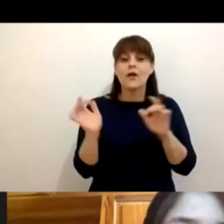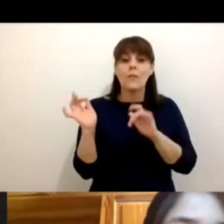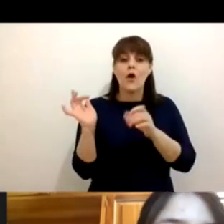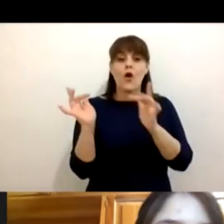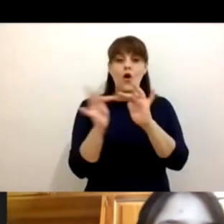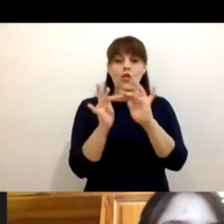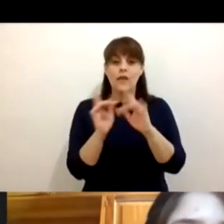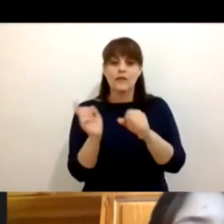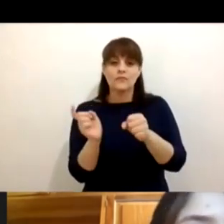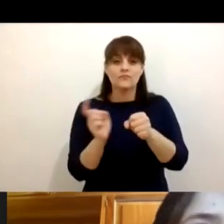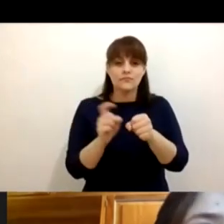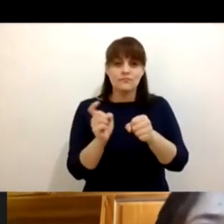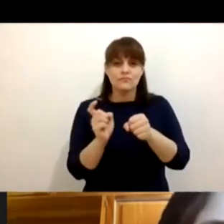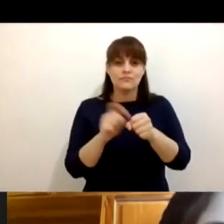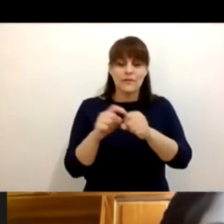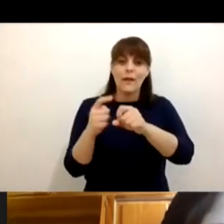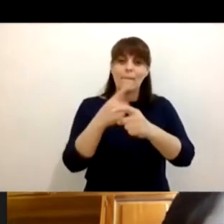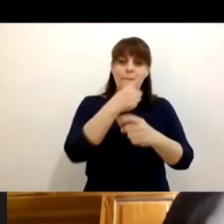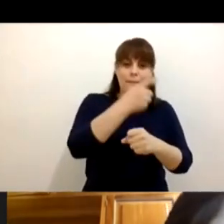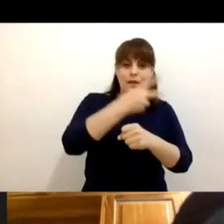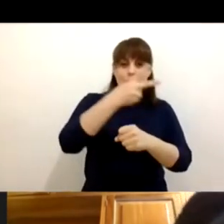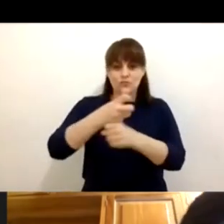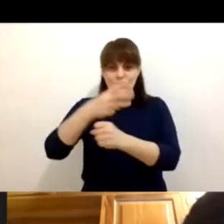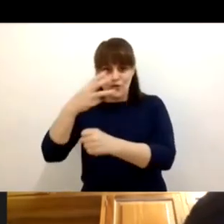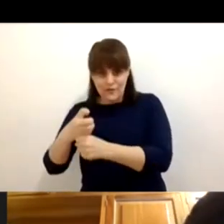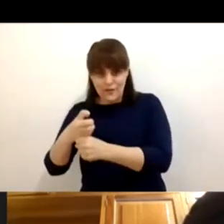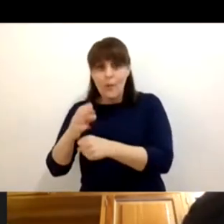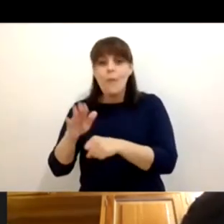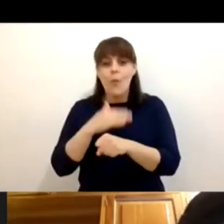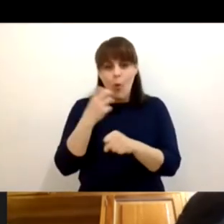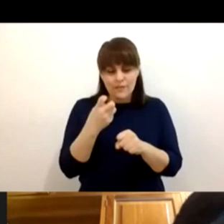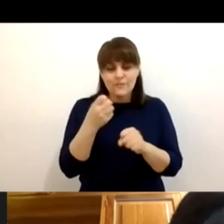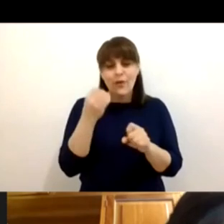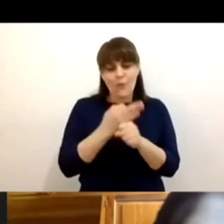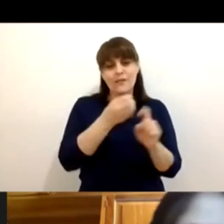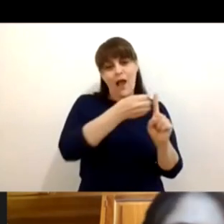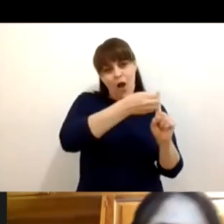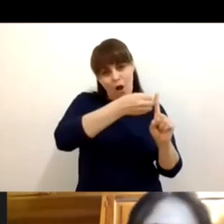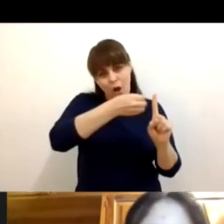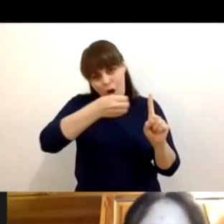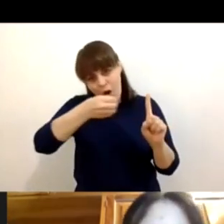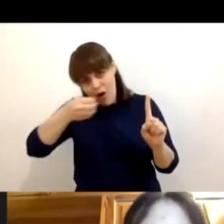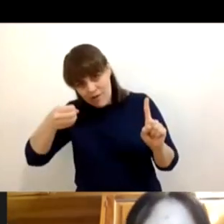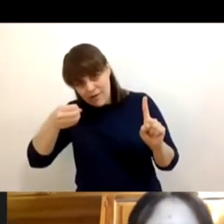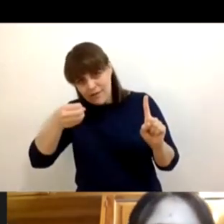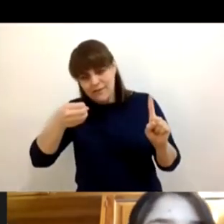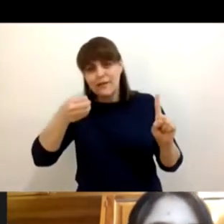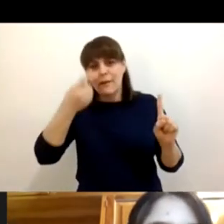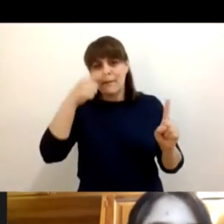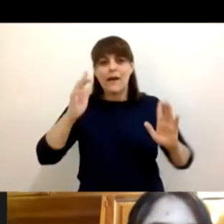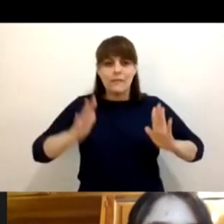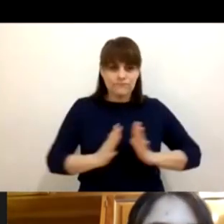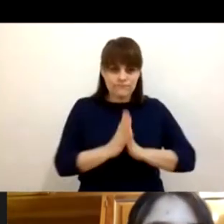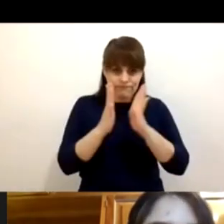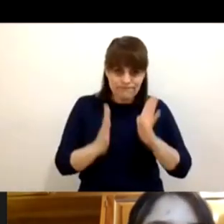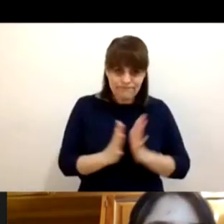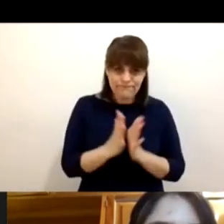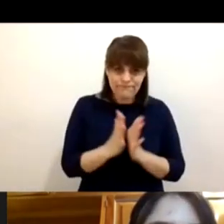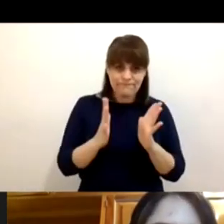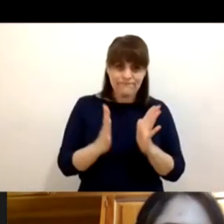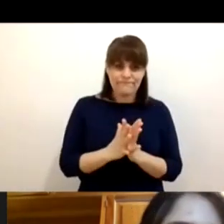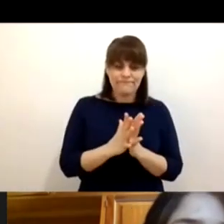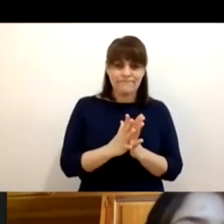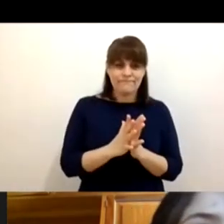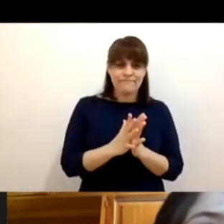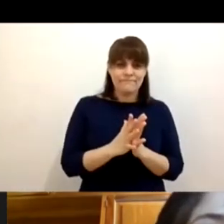lugar. Y entonces solo fue por esas razones que escogimos la intervención de este segundo bloque, digamos,